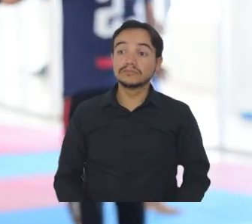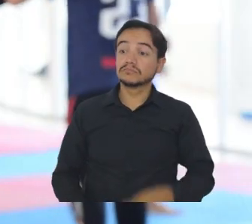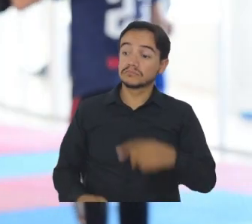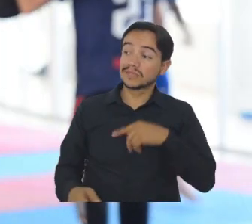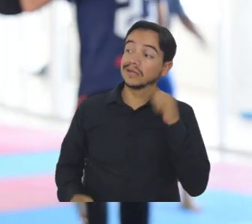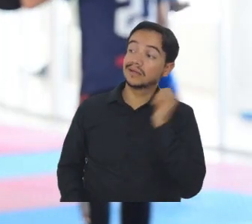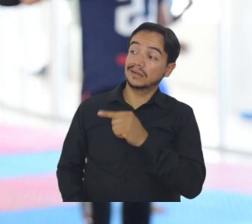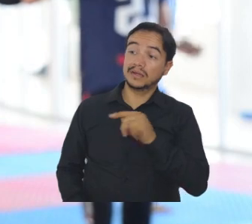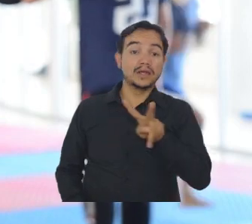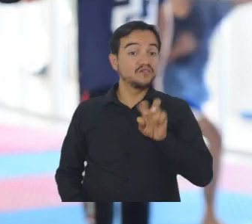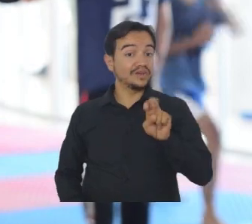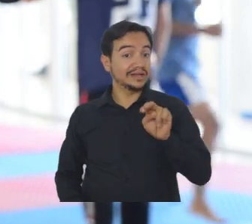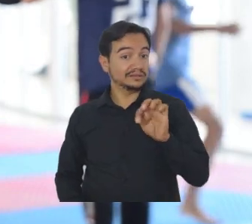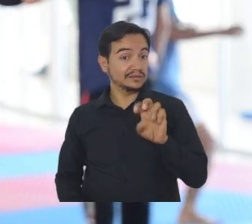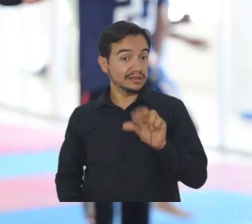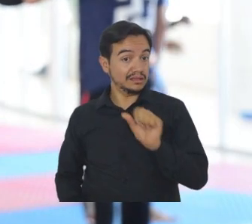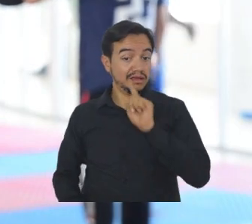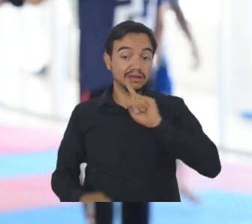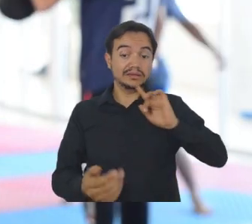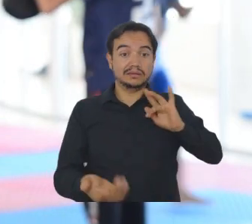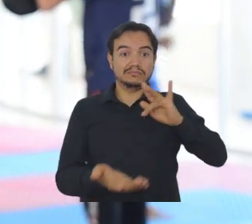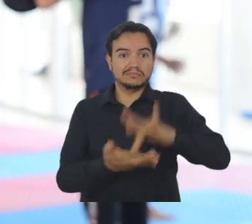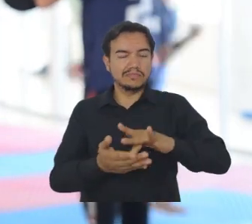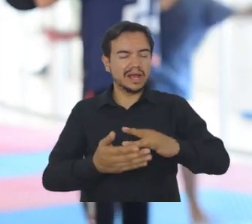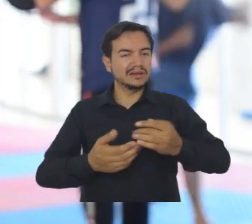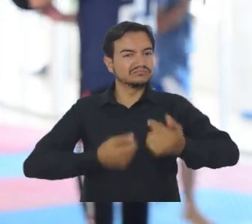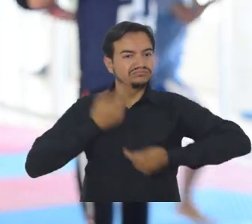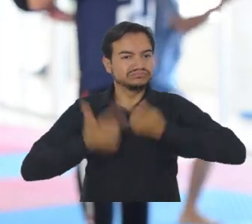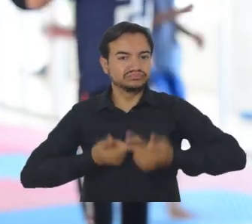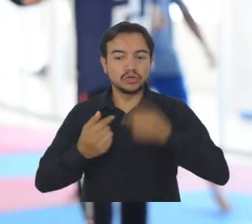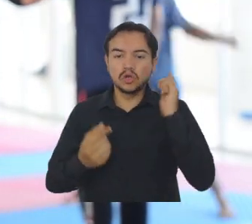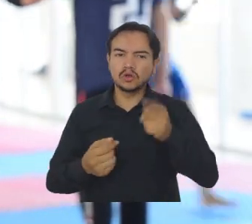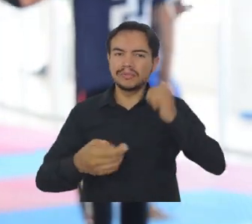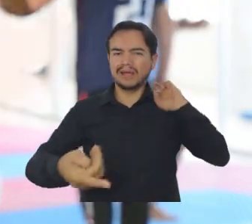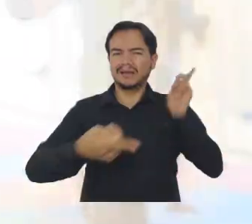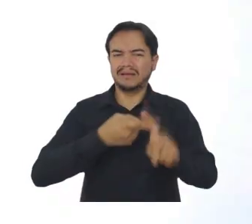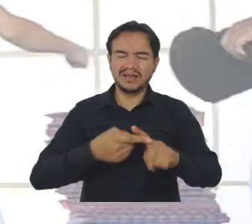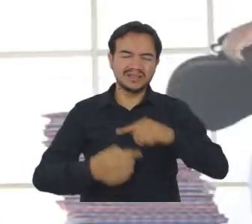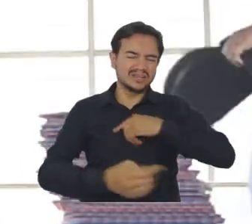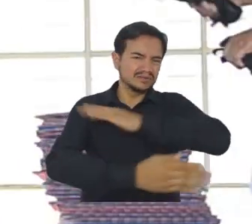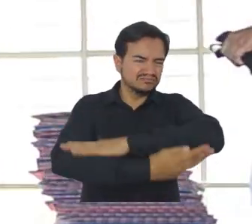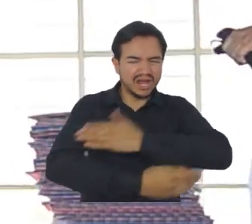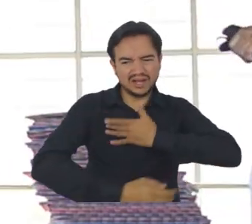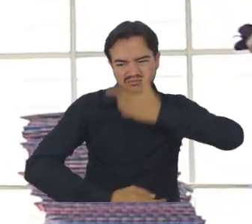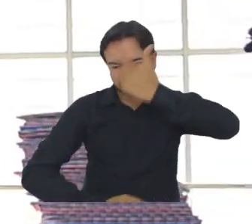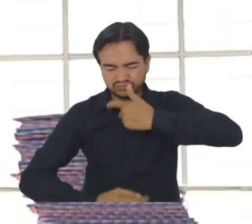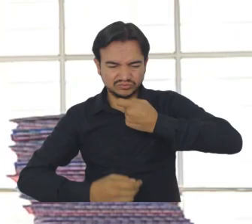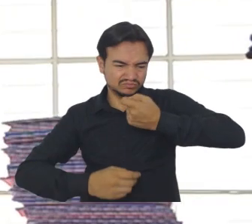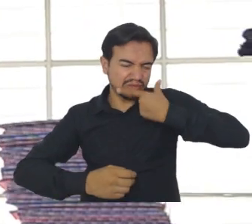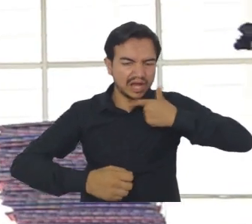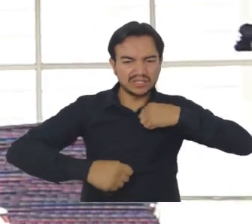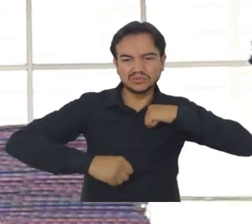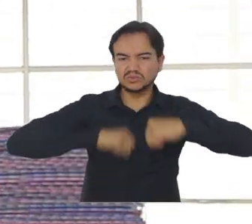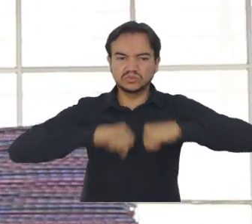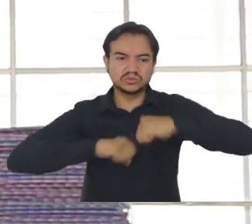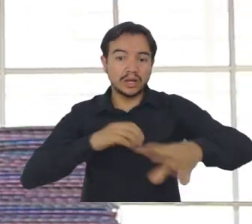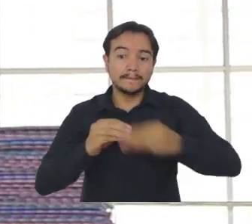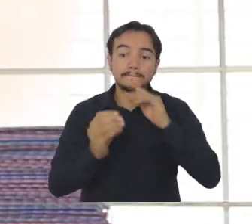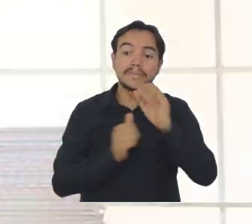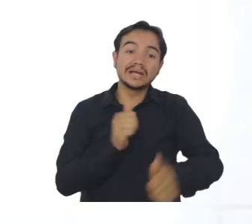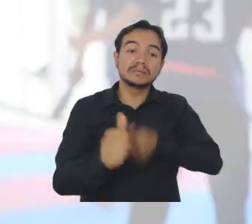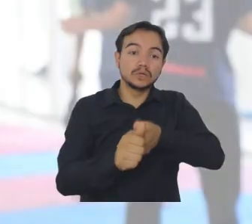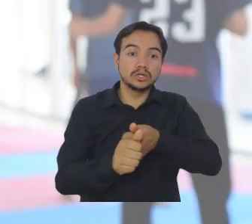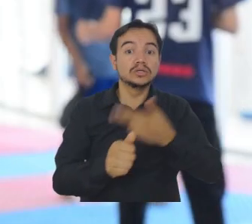La participación positiva de Valentina Ojeda ha sido de la disciplina que ha tenido ella, el apoyo en